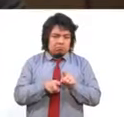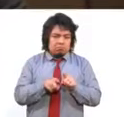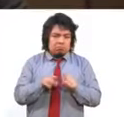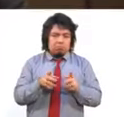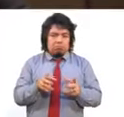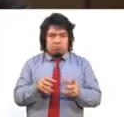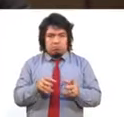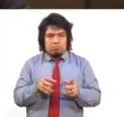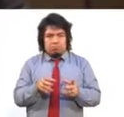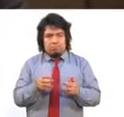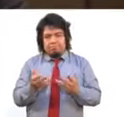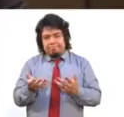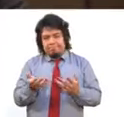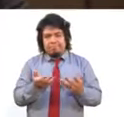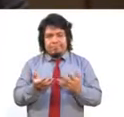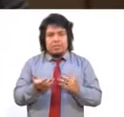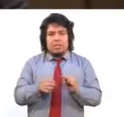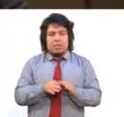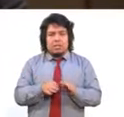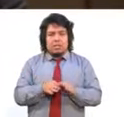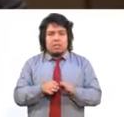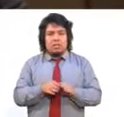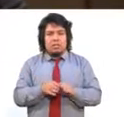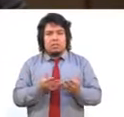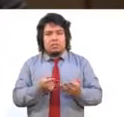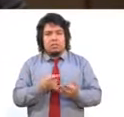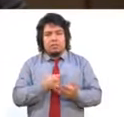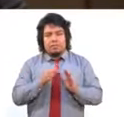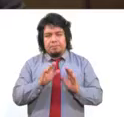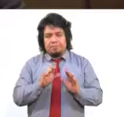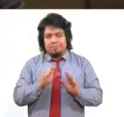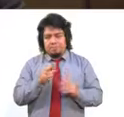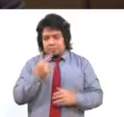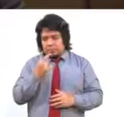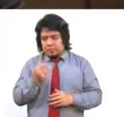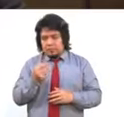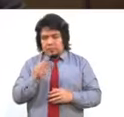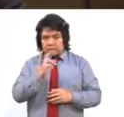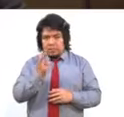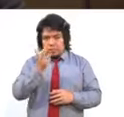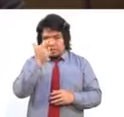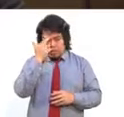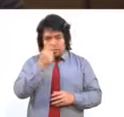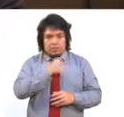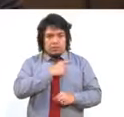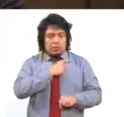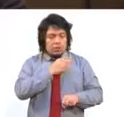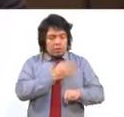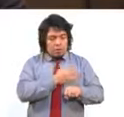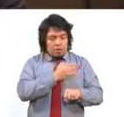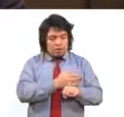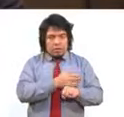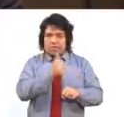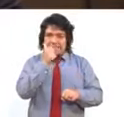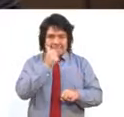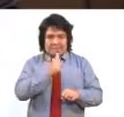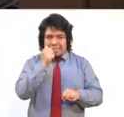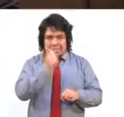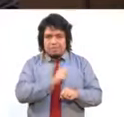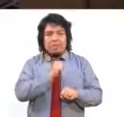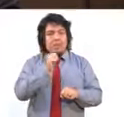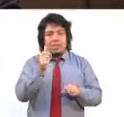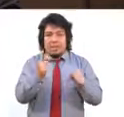que quiero tener el mensaje muy claro de cero impunidad, solo pasamos esos,